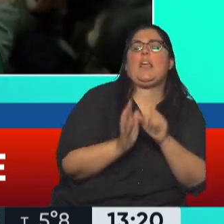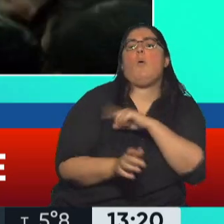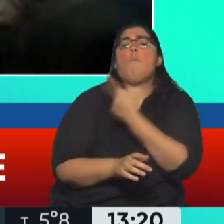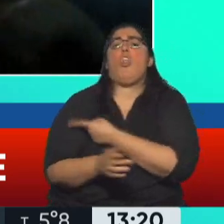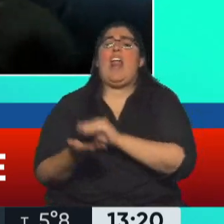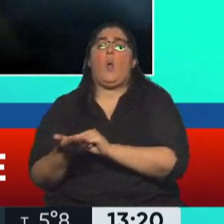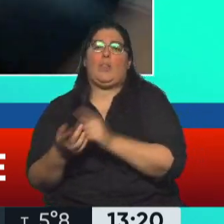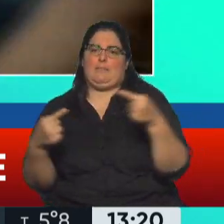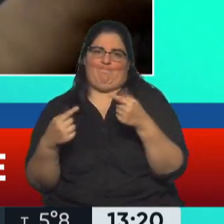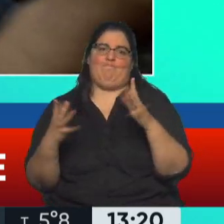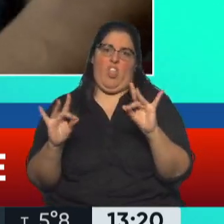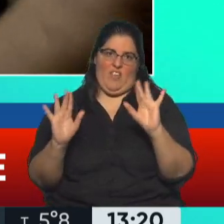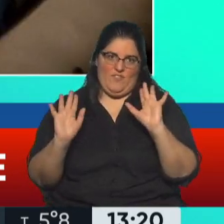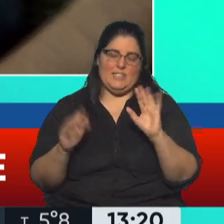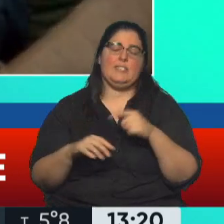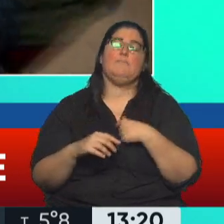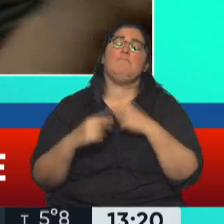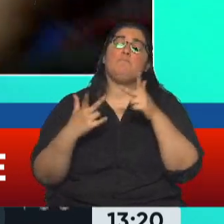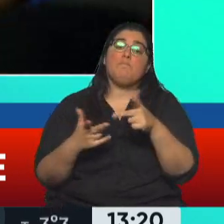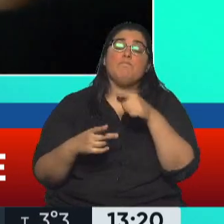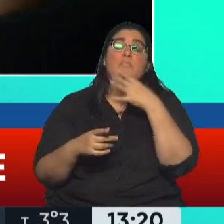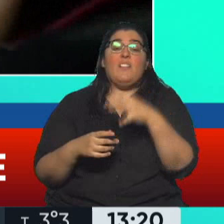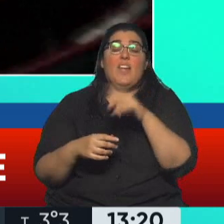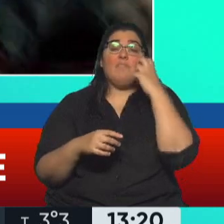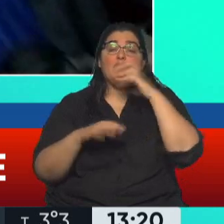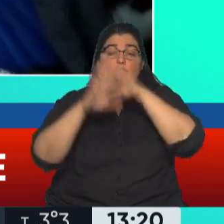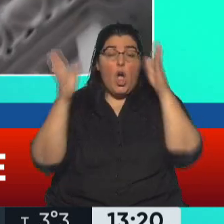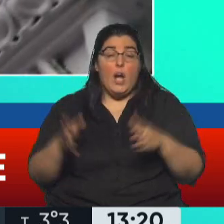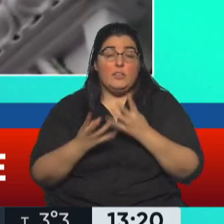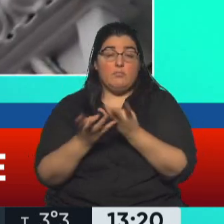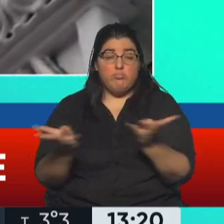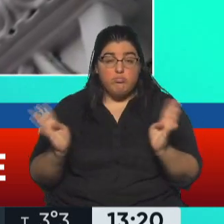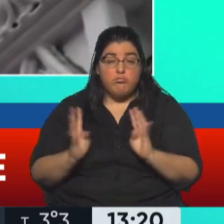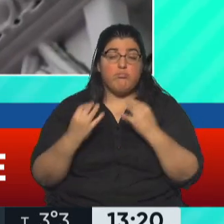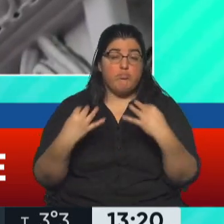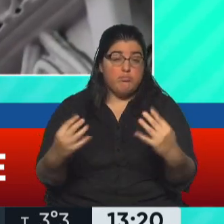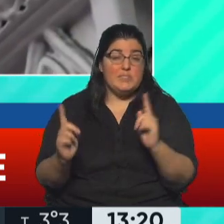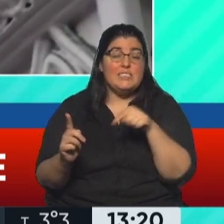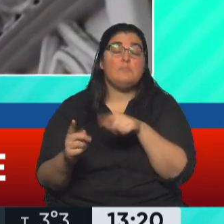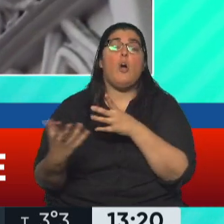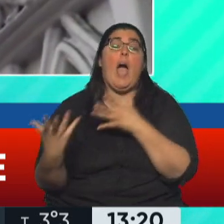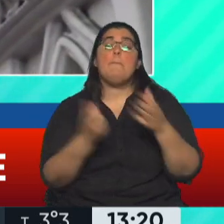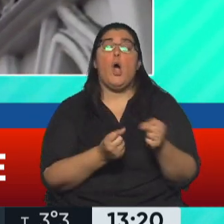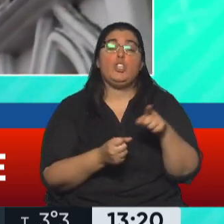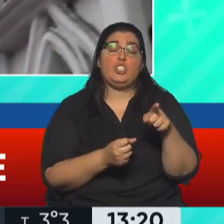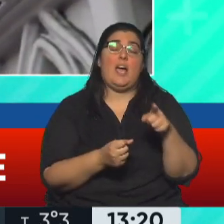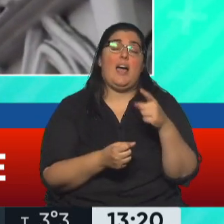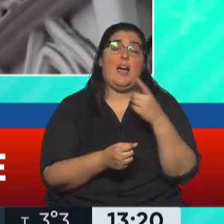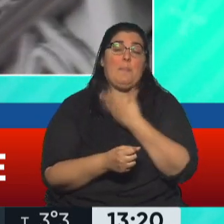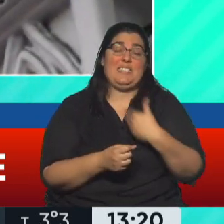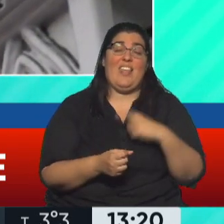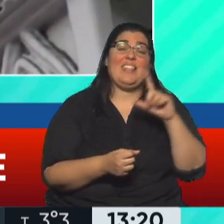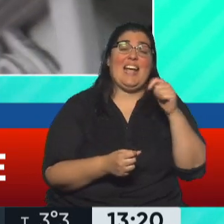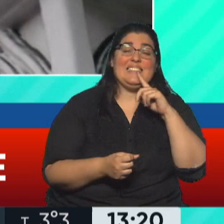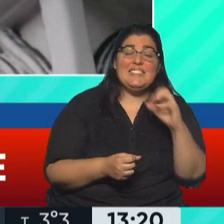la bancada parlamentaria, que en teoría es la bancada parlamentaria que respalda al próximo presidente